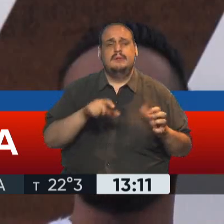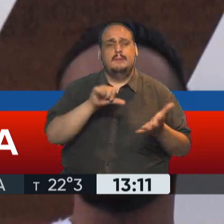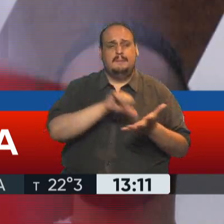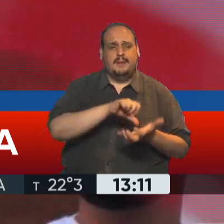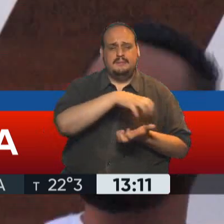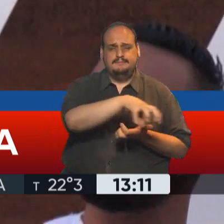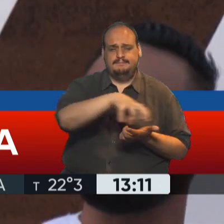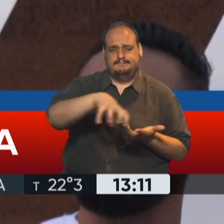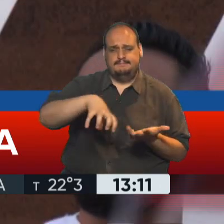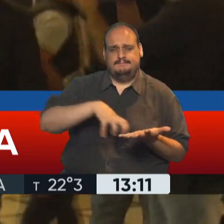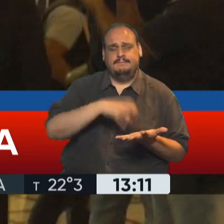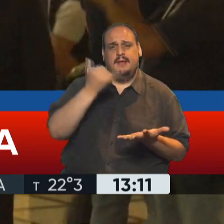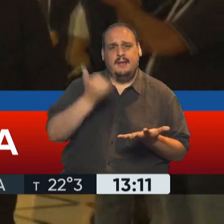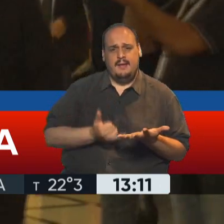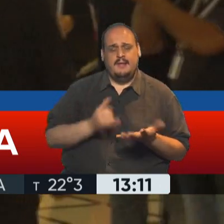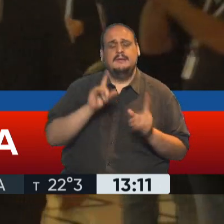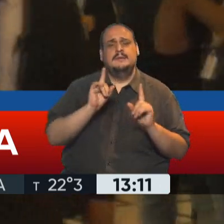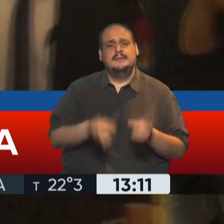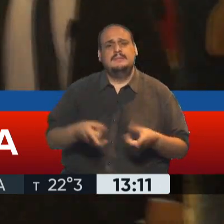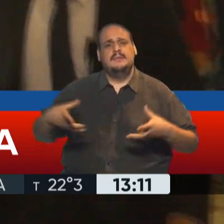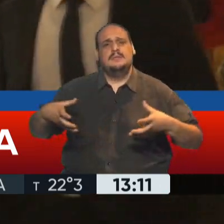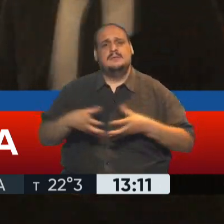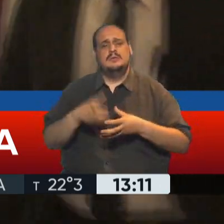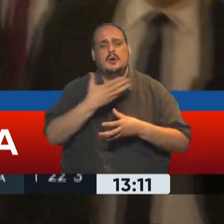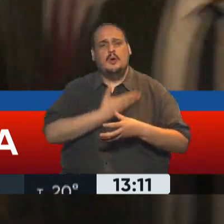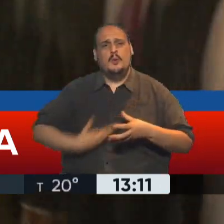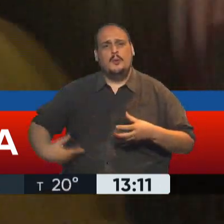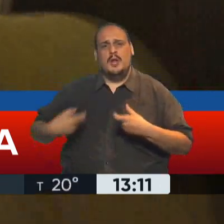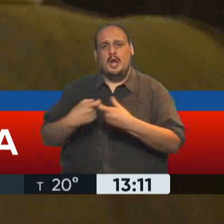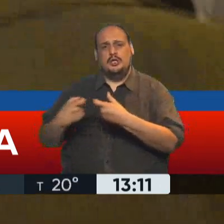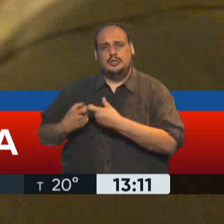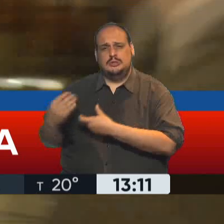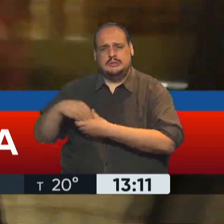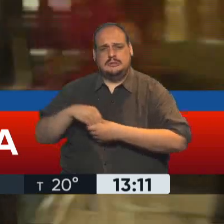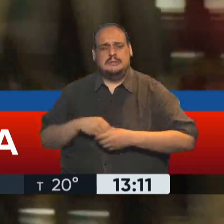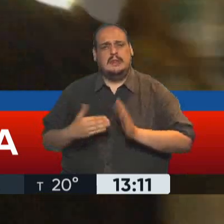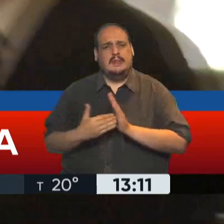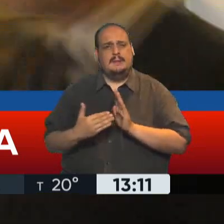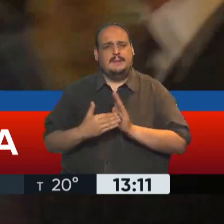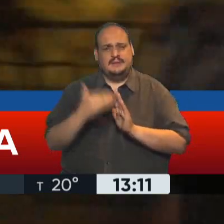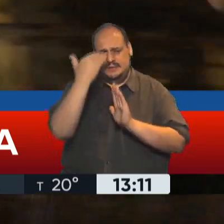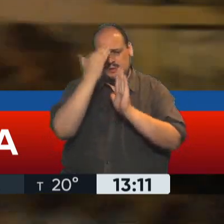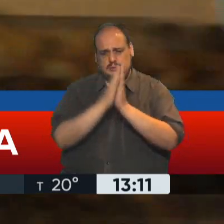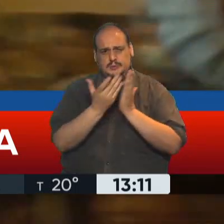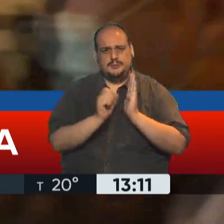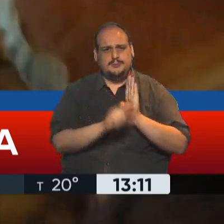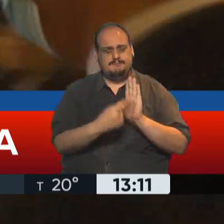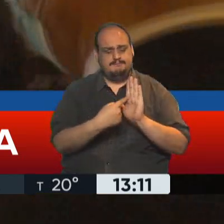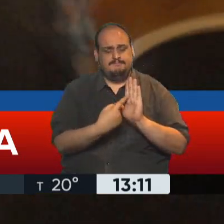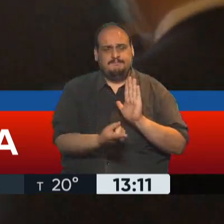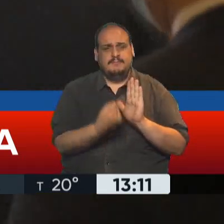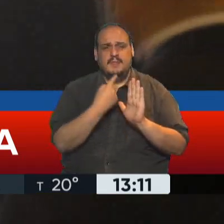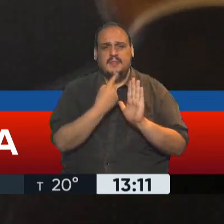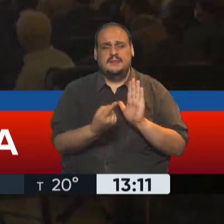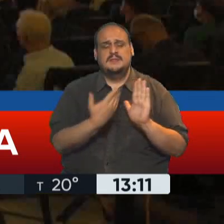país árabe y que se expresan en un gobierno de coalición repartido de acuerdo a la Constitución. Allí se establece que el presidente de